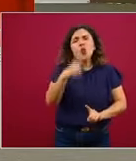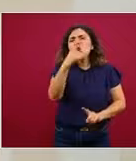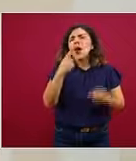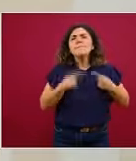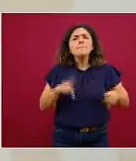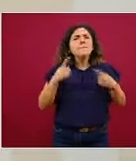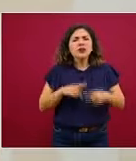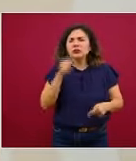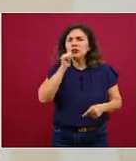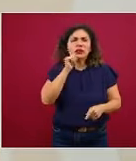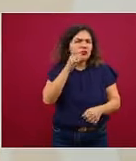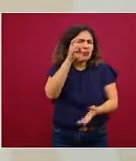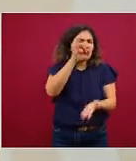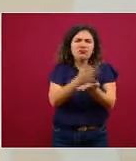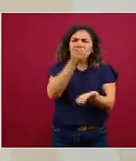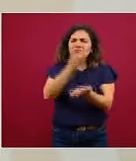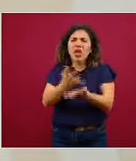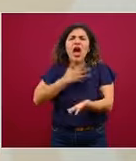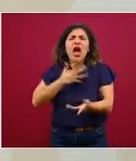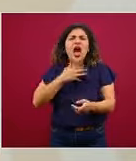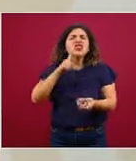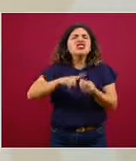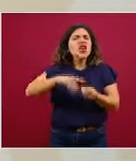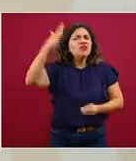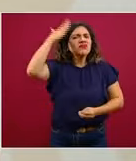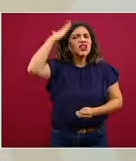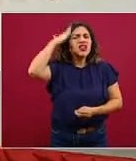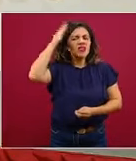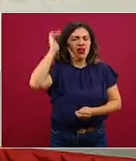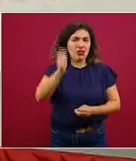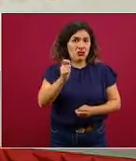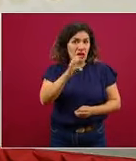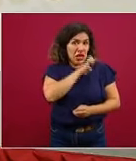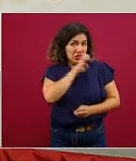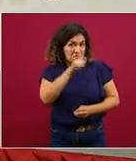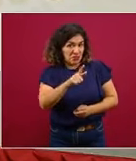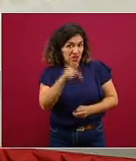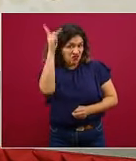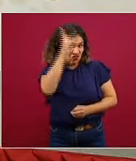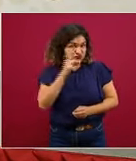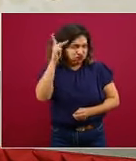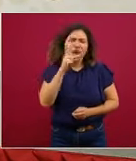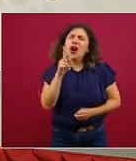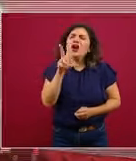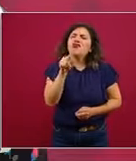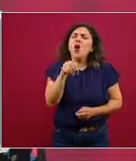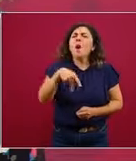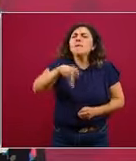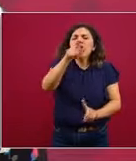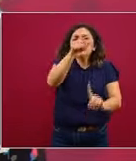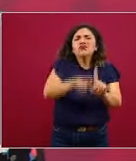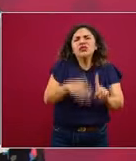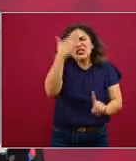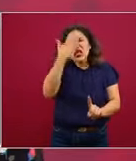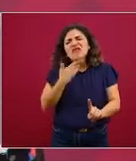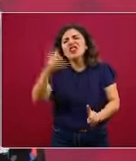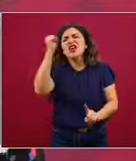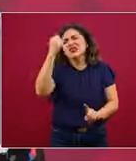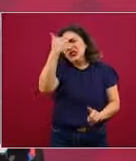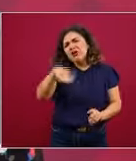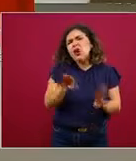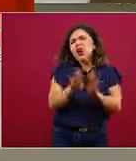siempre se identifica a alguien dentro de la comunidad que no tiene que ser un especialista en salud mental, pero que tenga, digamos, ciertas habilidades sociales